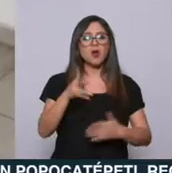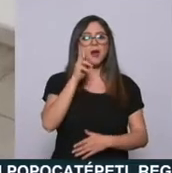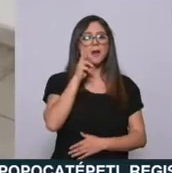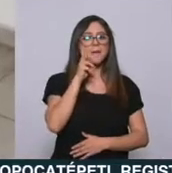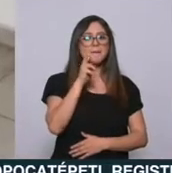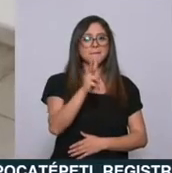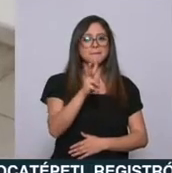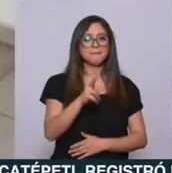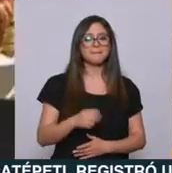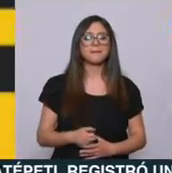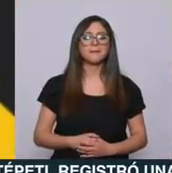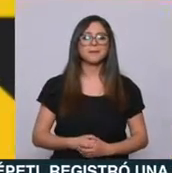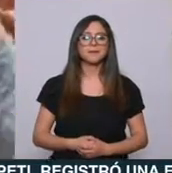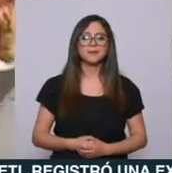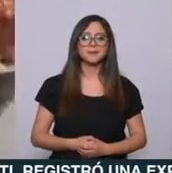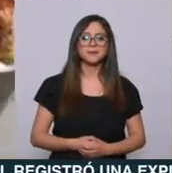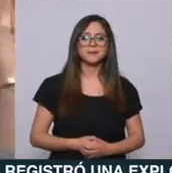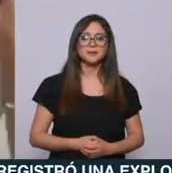a darle.